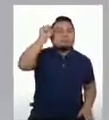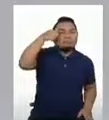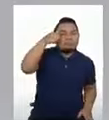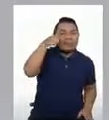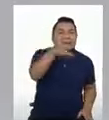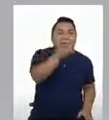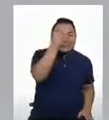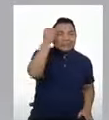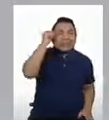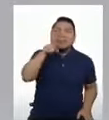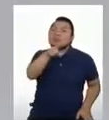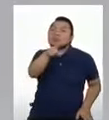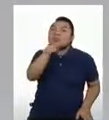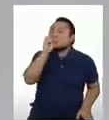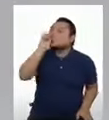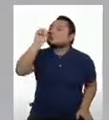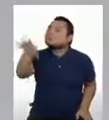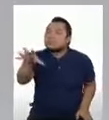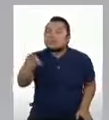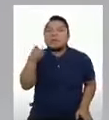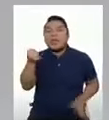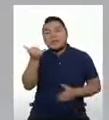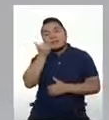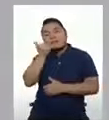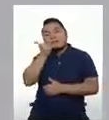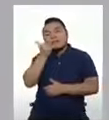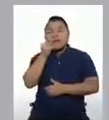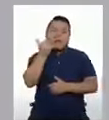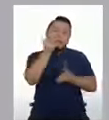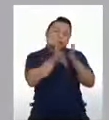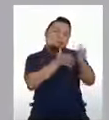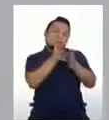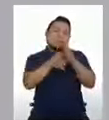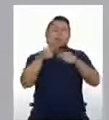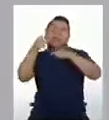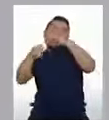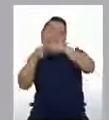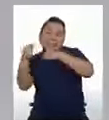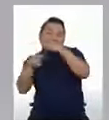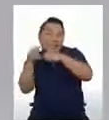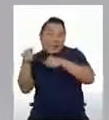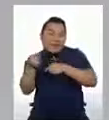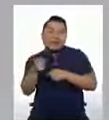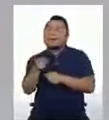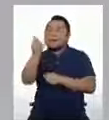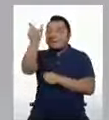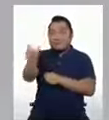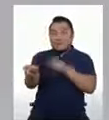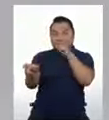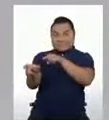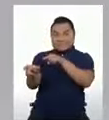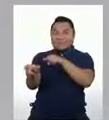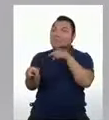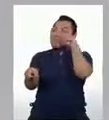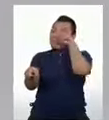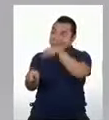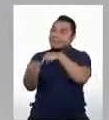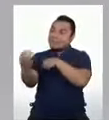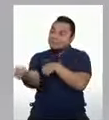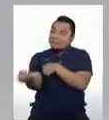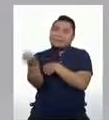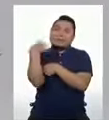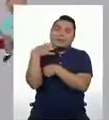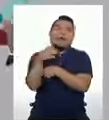una persona directamente por teléfono, por mensaje, y esta persona tenía que contarnos de